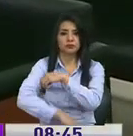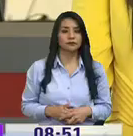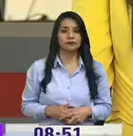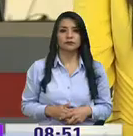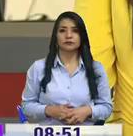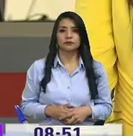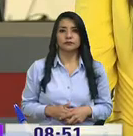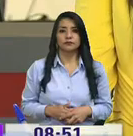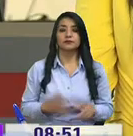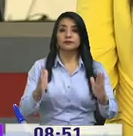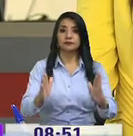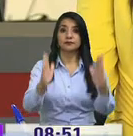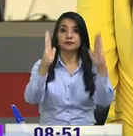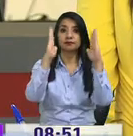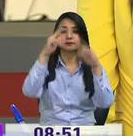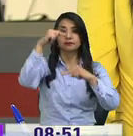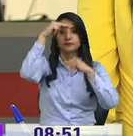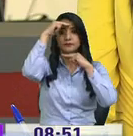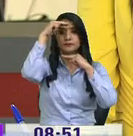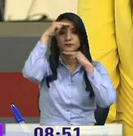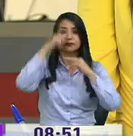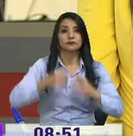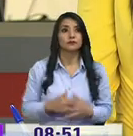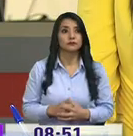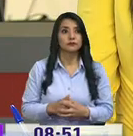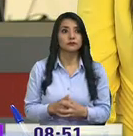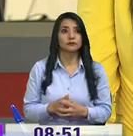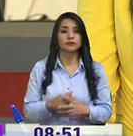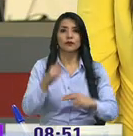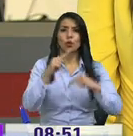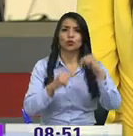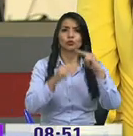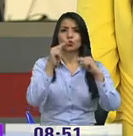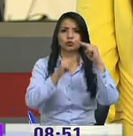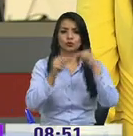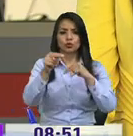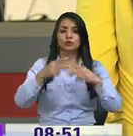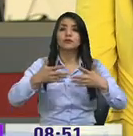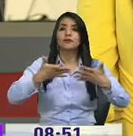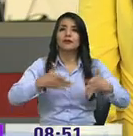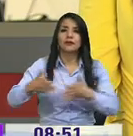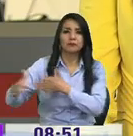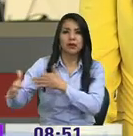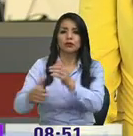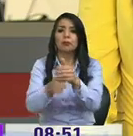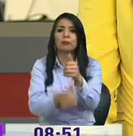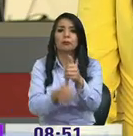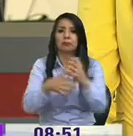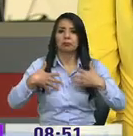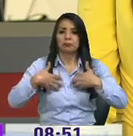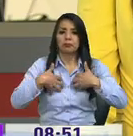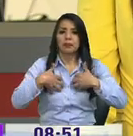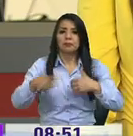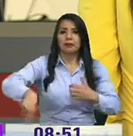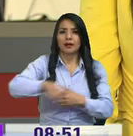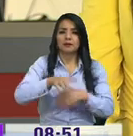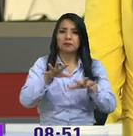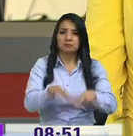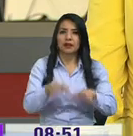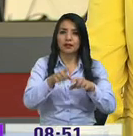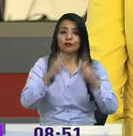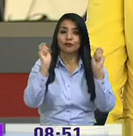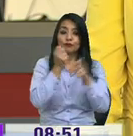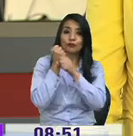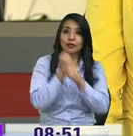Y preste atención a esta noticia, y es que construir un biodigestor para dar un tratamiento adecuado a los desechos de los perritos de una fundación fue el objetivo de